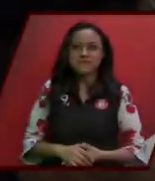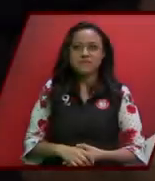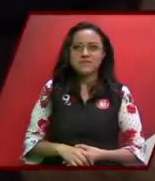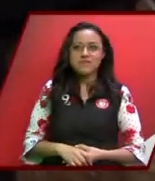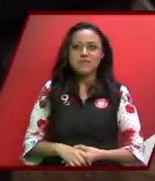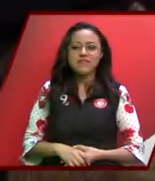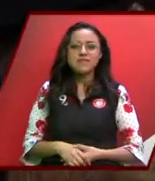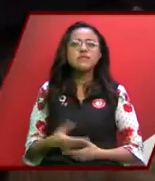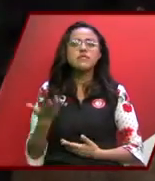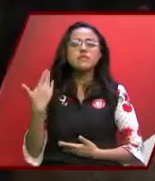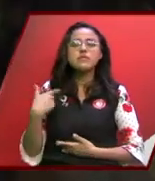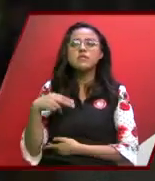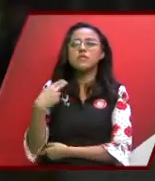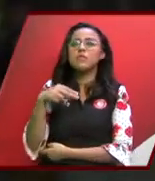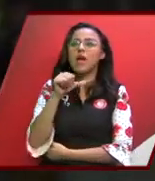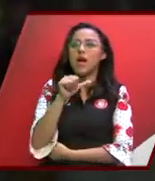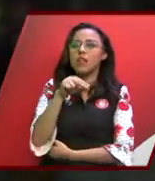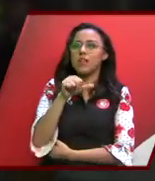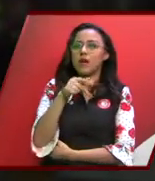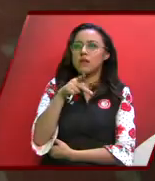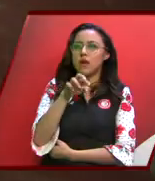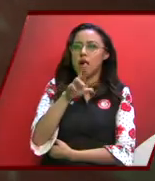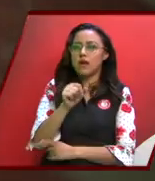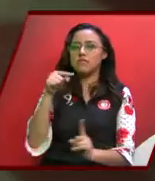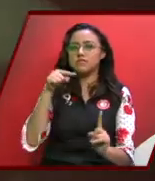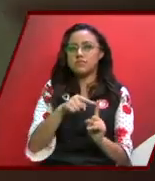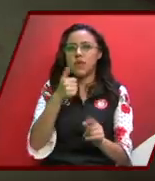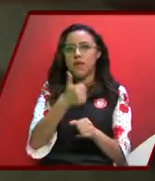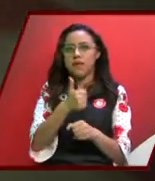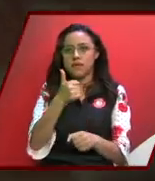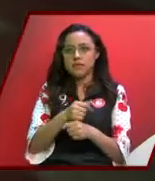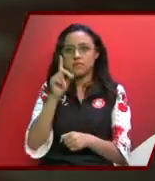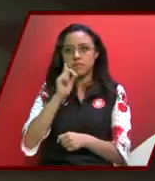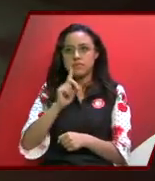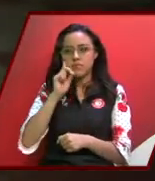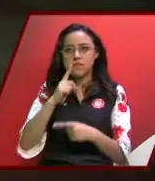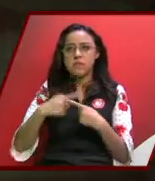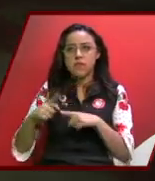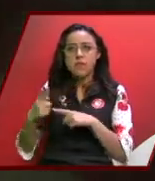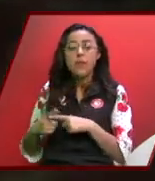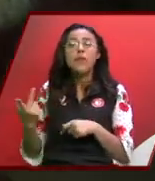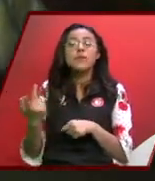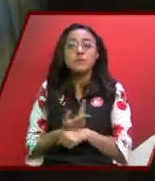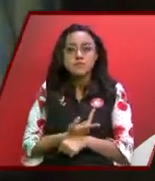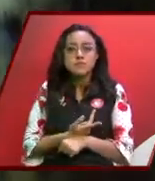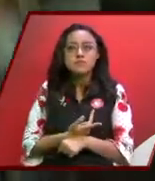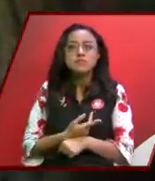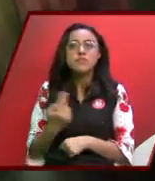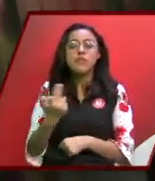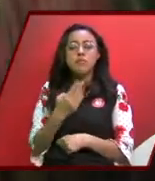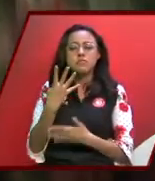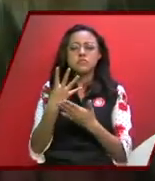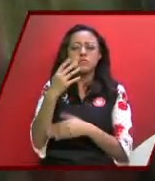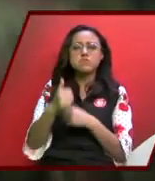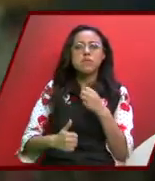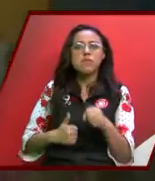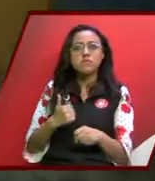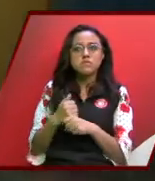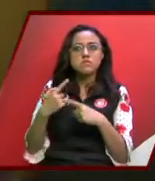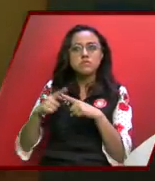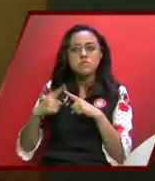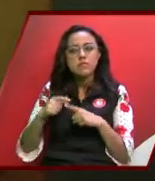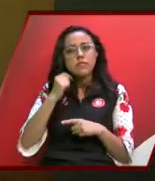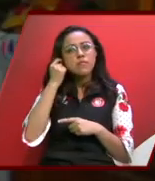Hace unas semanas, Ana Karen Trejo Rodríguez nos platicó de su abuelita, Celia Bellman. Ella tiene 84 años. Hace 4 años le